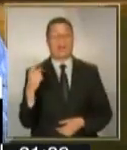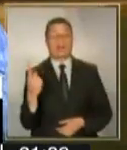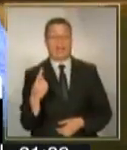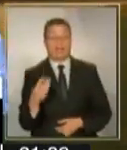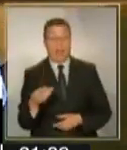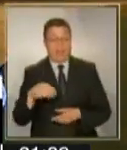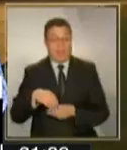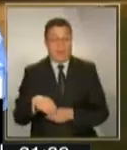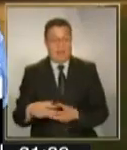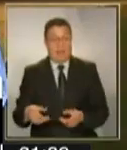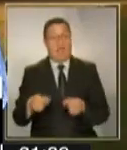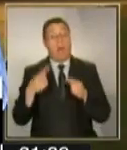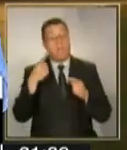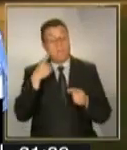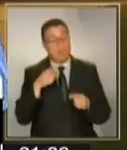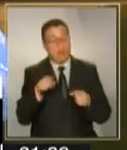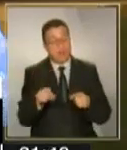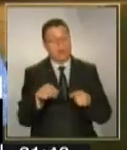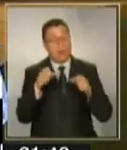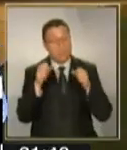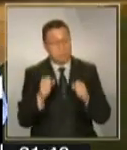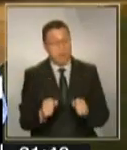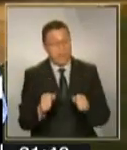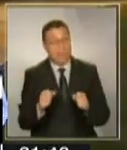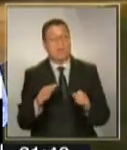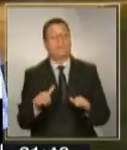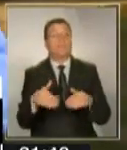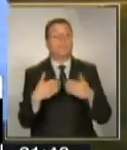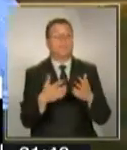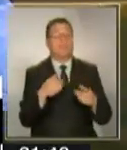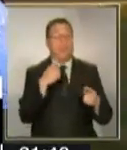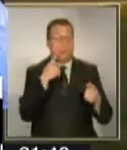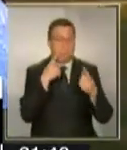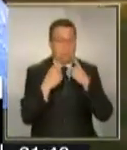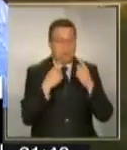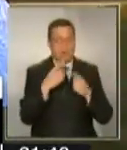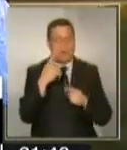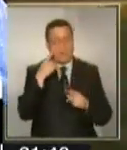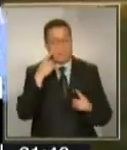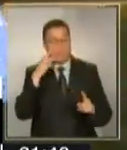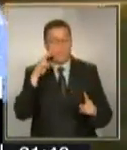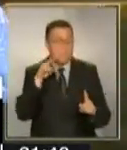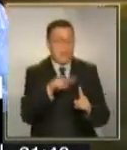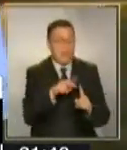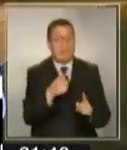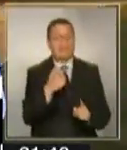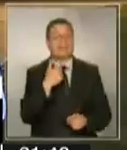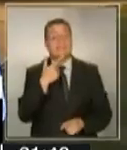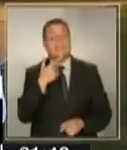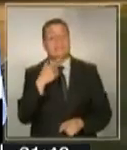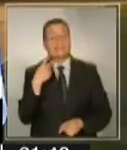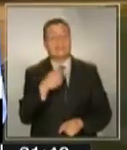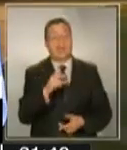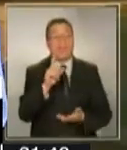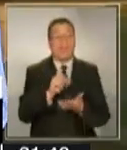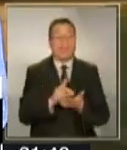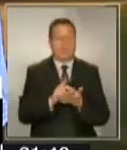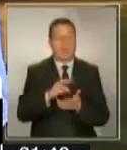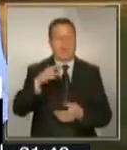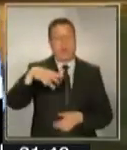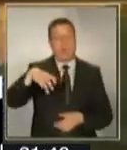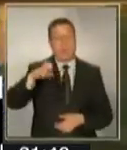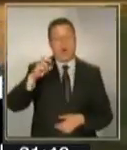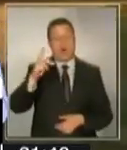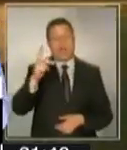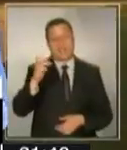decirlo, y eso podía poner en riesgo el foco que le interesa al diputado Monquer, que tiene que ver